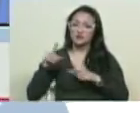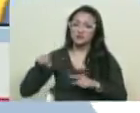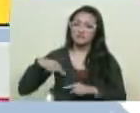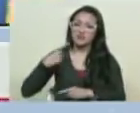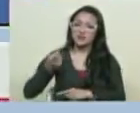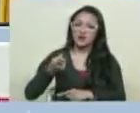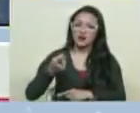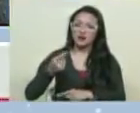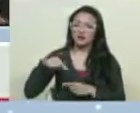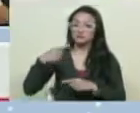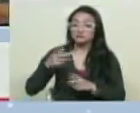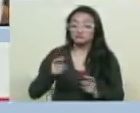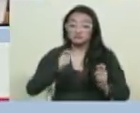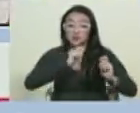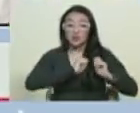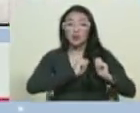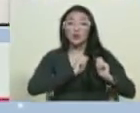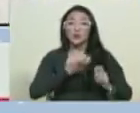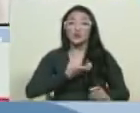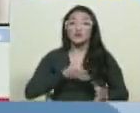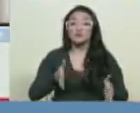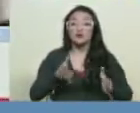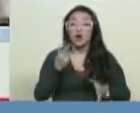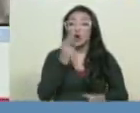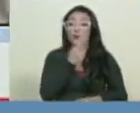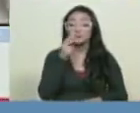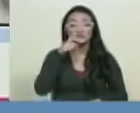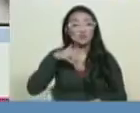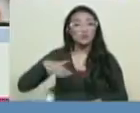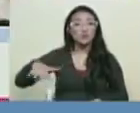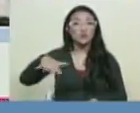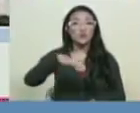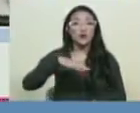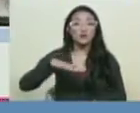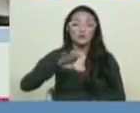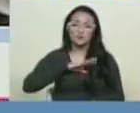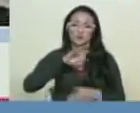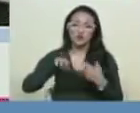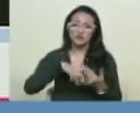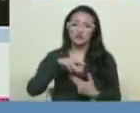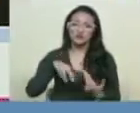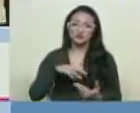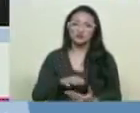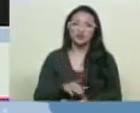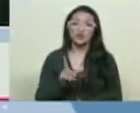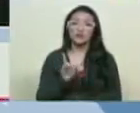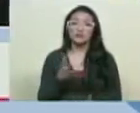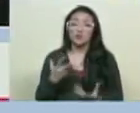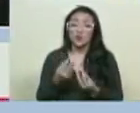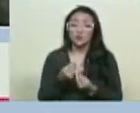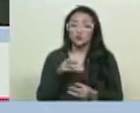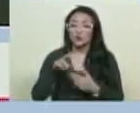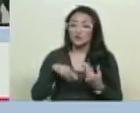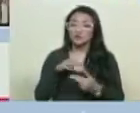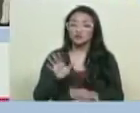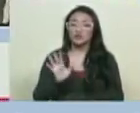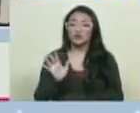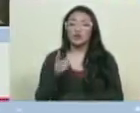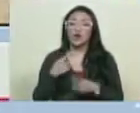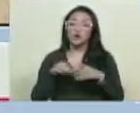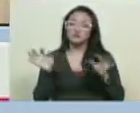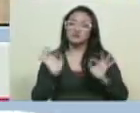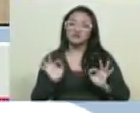pasado mañana, cuando les corresponda, tienen ese compromiso con el pueblo, los que son de la revolución. Los que no están con la revolución, bueno, tienen otra